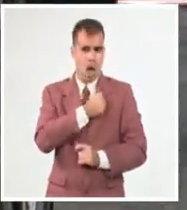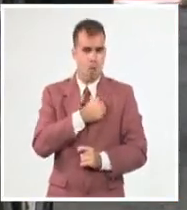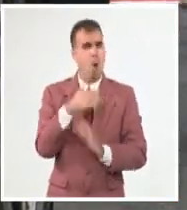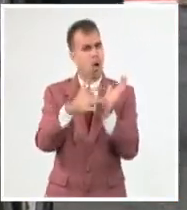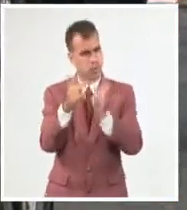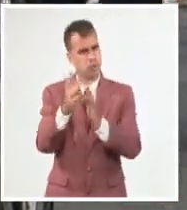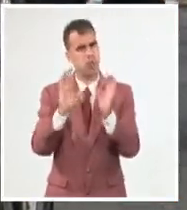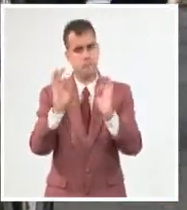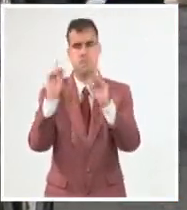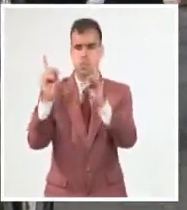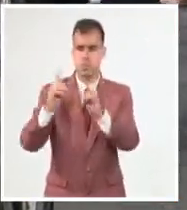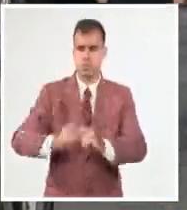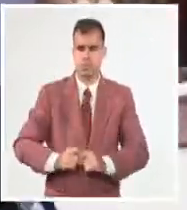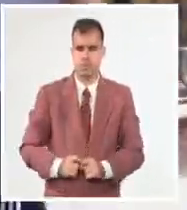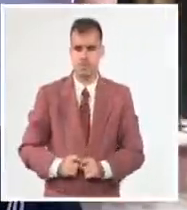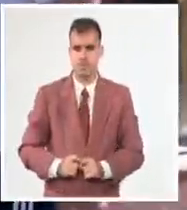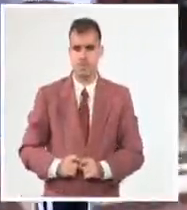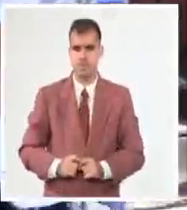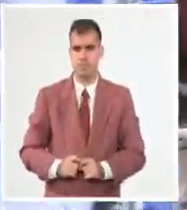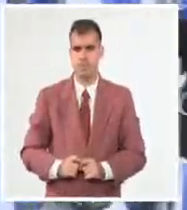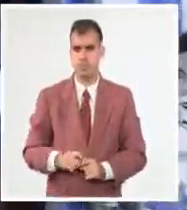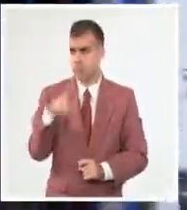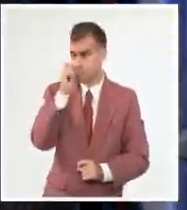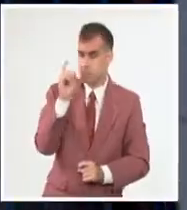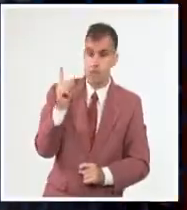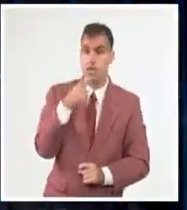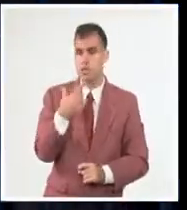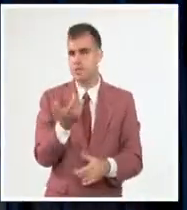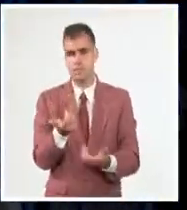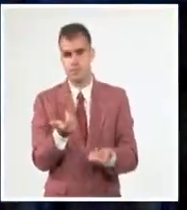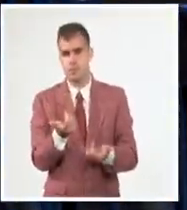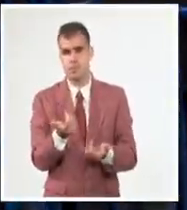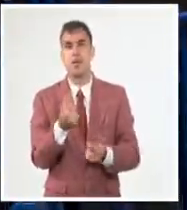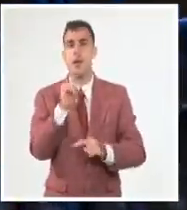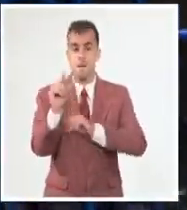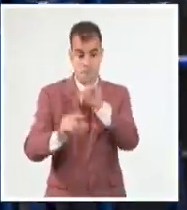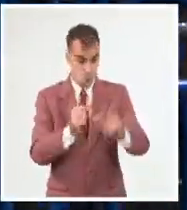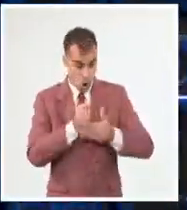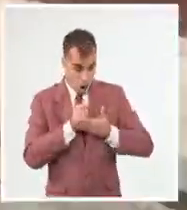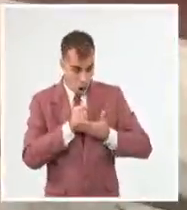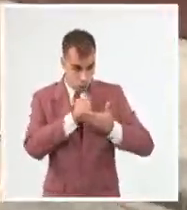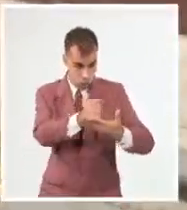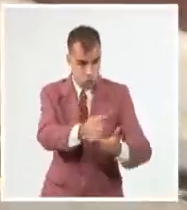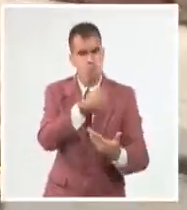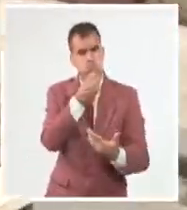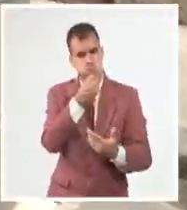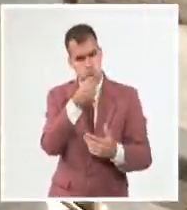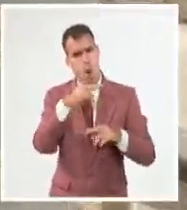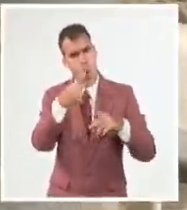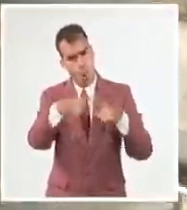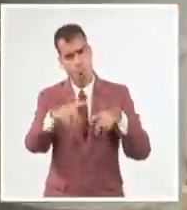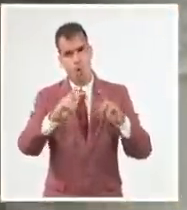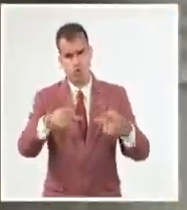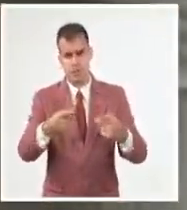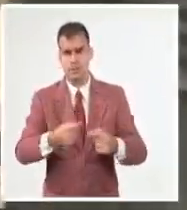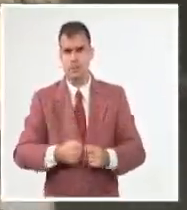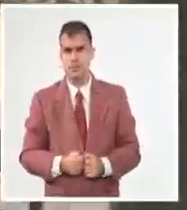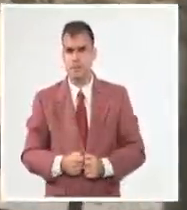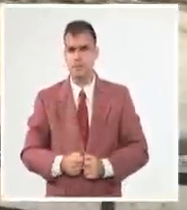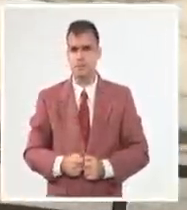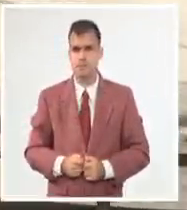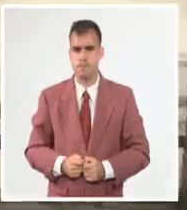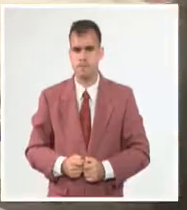política. El doctor Alemán explica con orgullo las vidas que cambian cuando se ayuda en el duro proceso de la reinserción social. Hay tantas